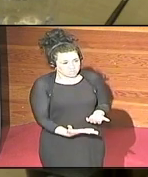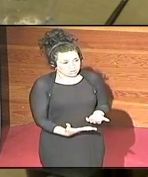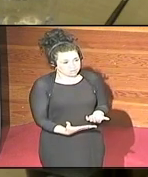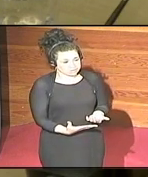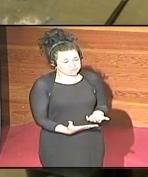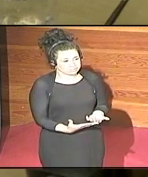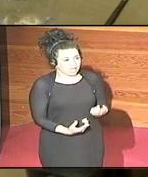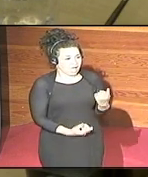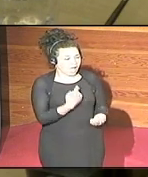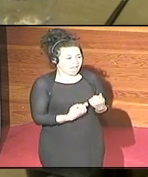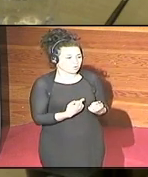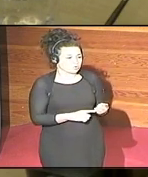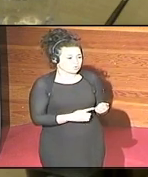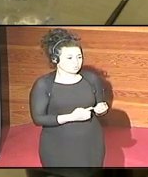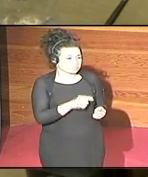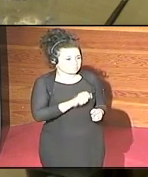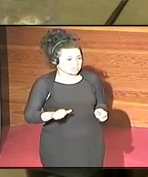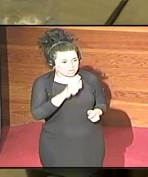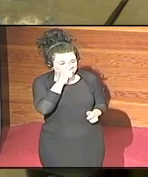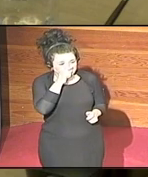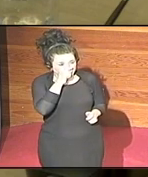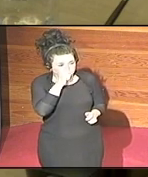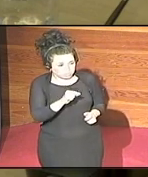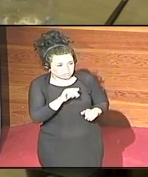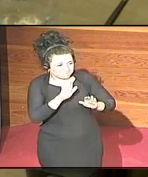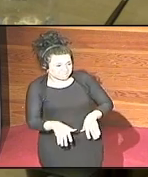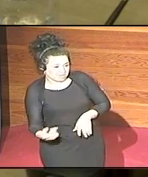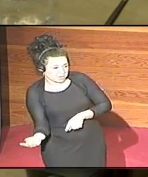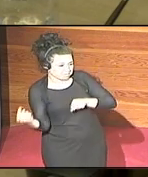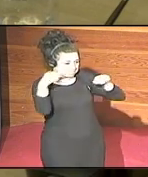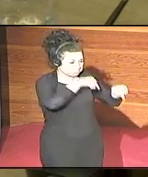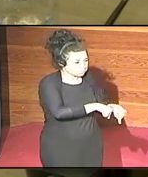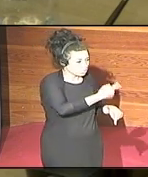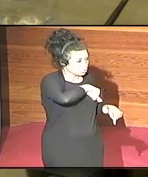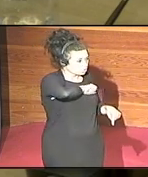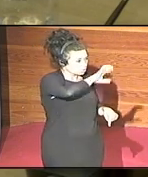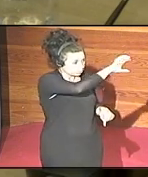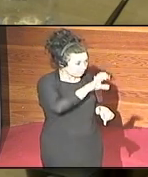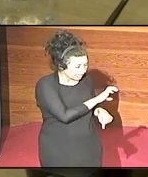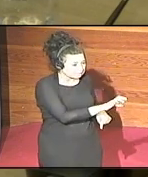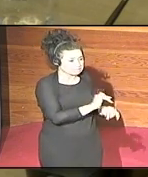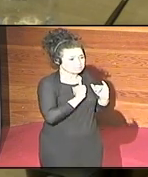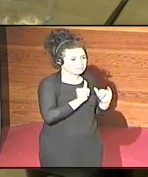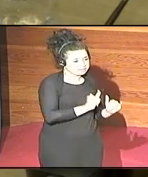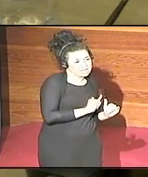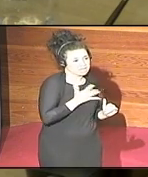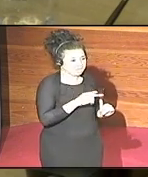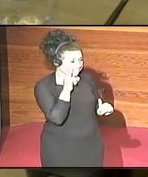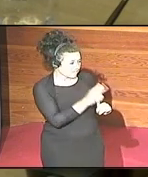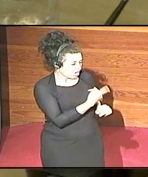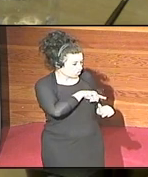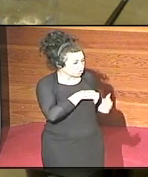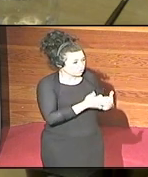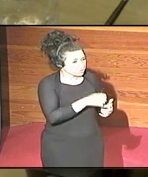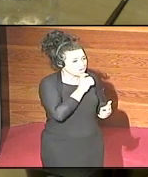paseen por nuestros países y vean cómo funcionamos, que no impedir a toda esta gente que pueda salir en el